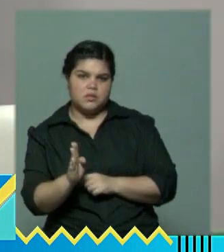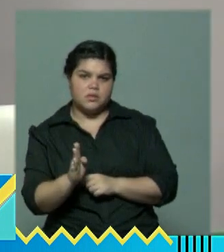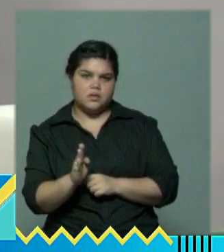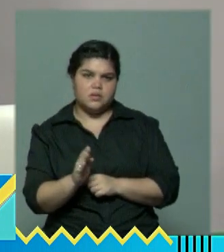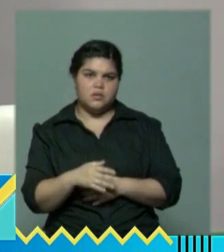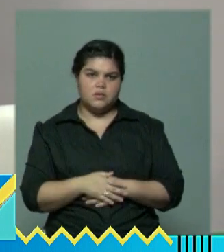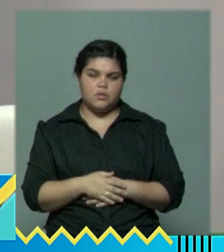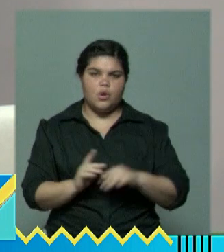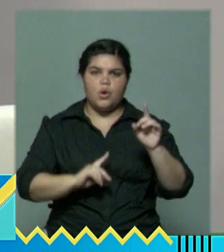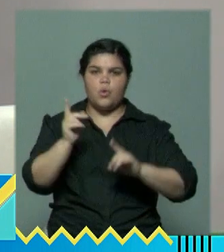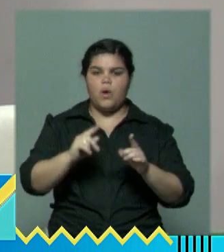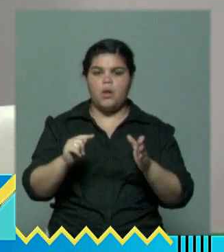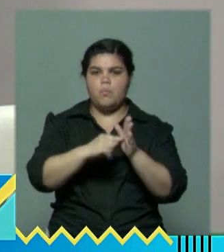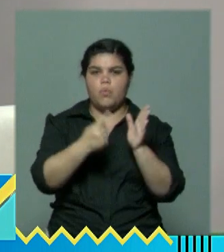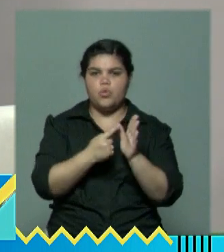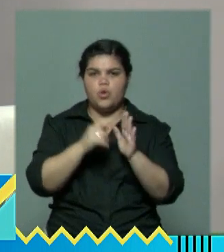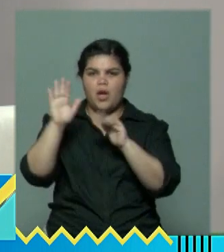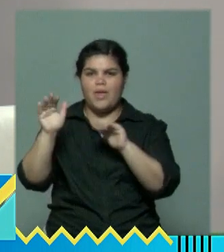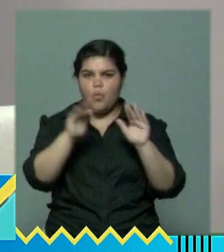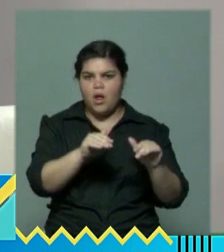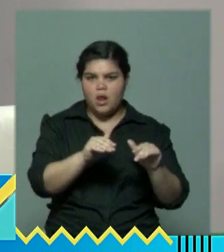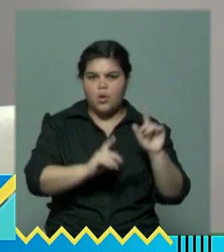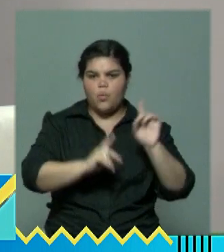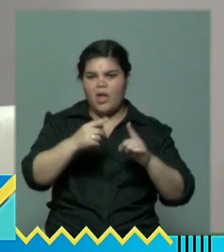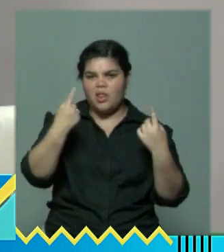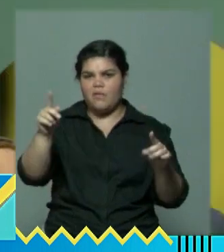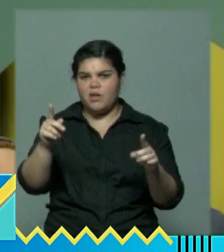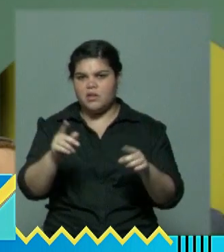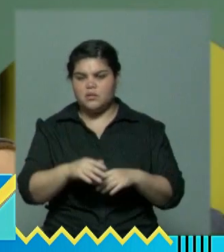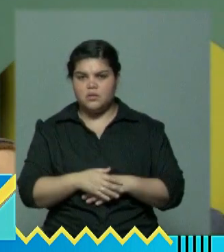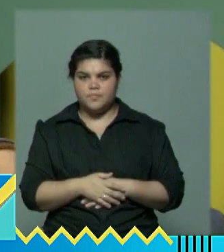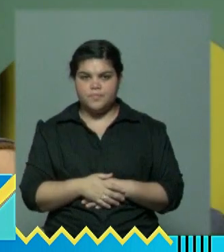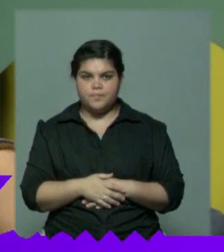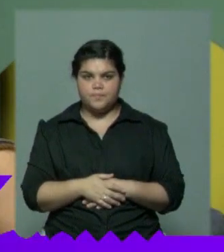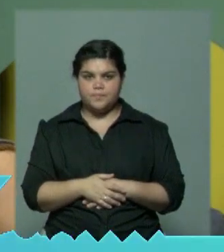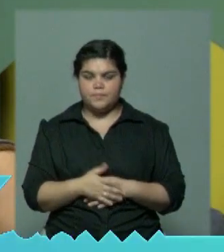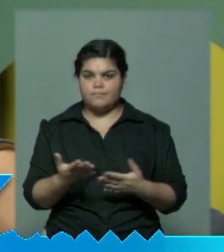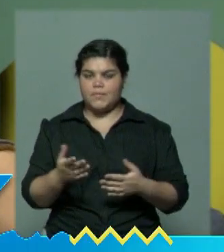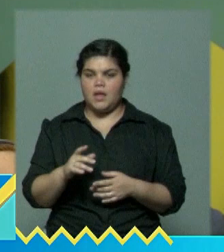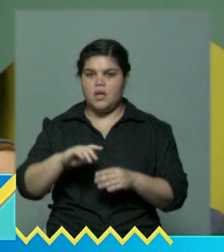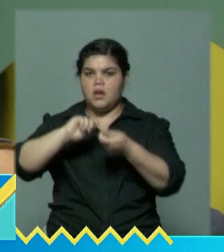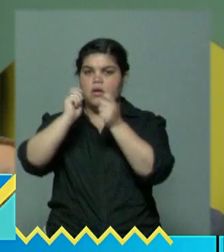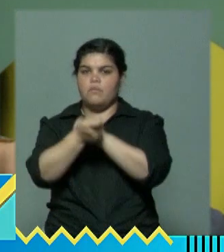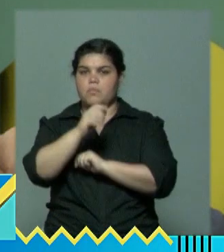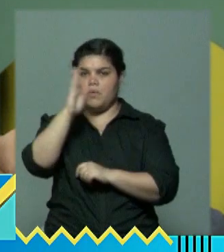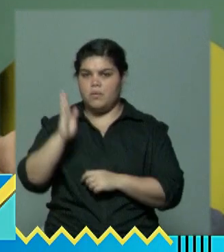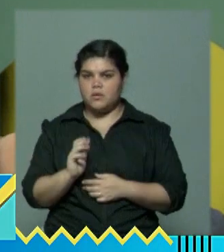que tienen en común y cuáles son las diferencias que pueden llegar a tener? Es que con la reforma de Brasil la verdad que